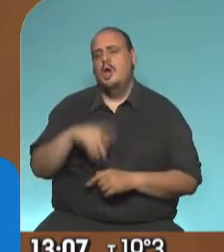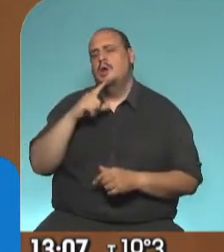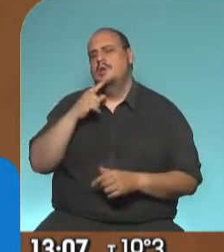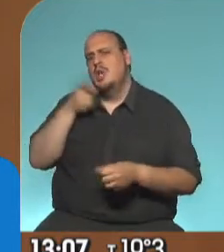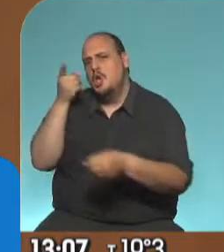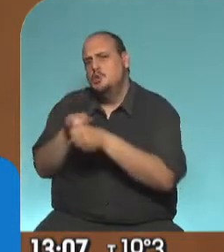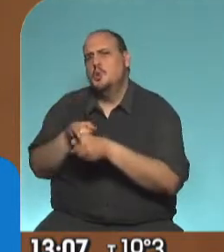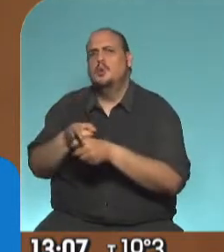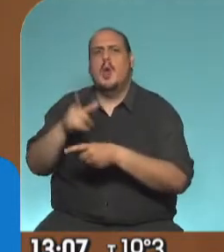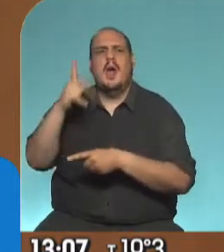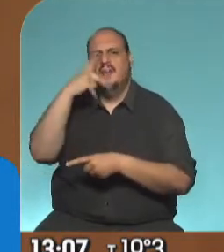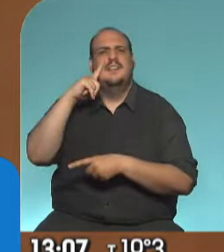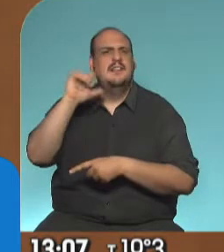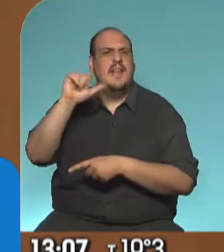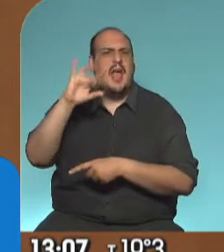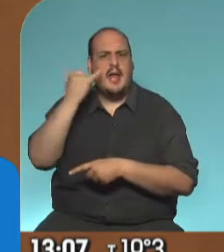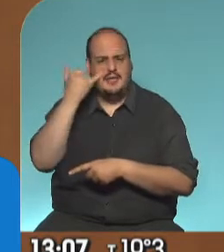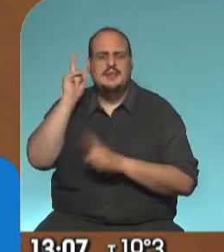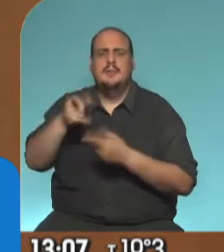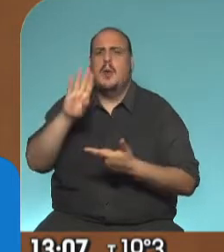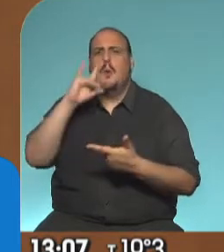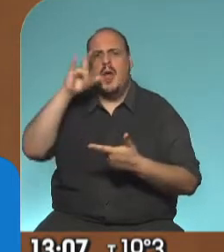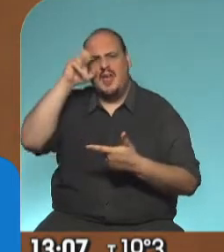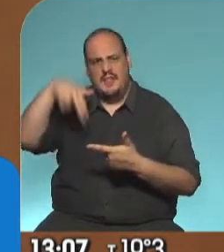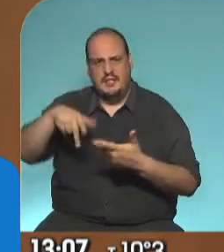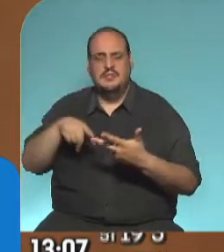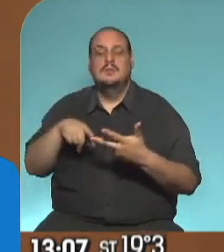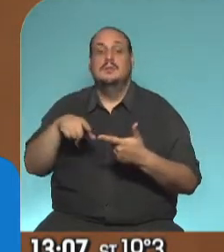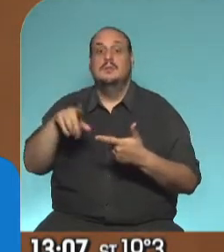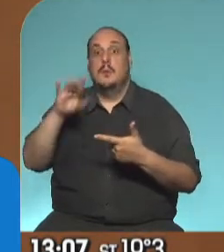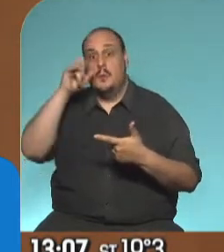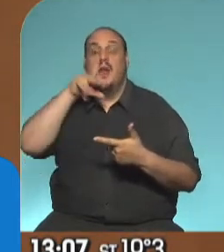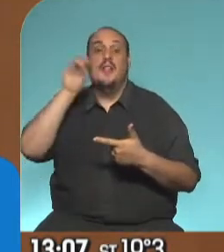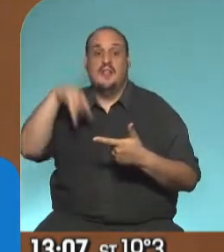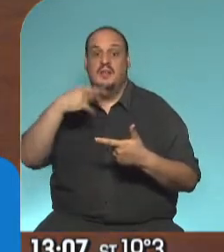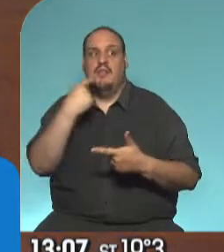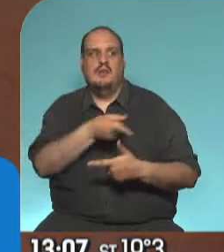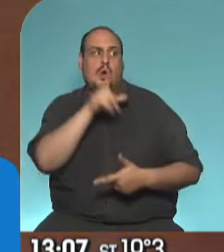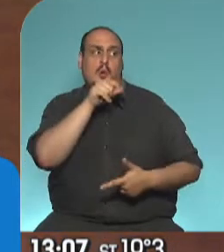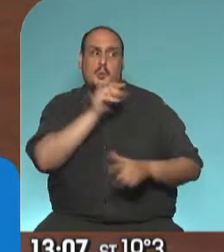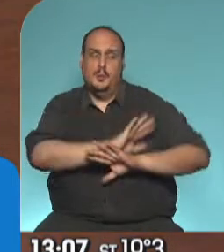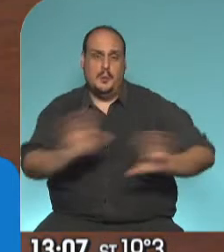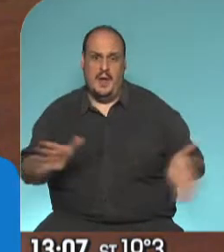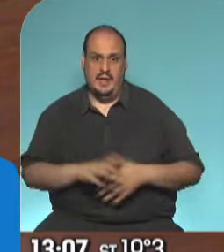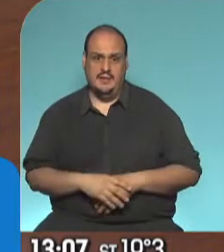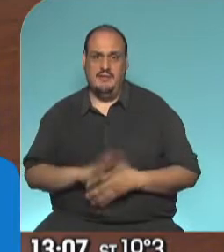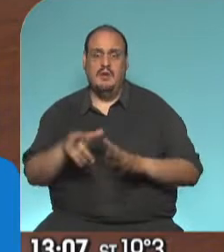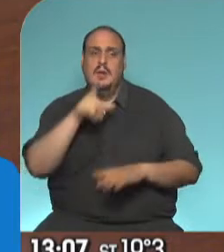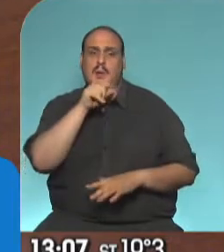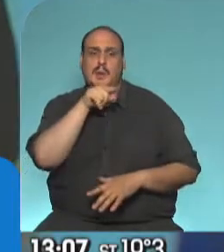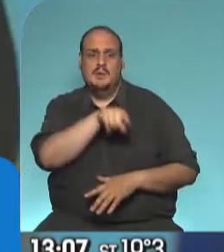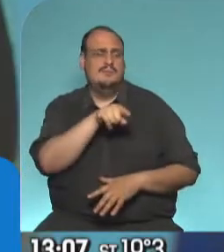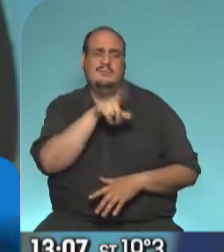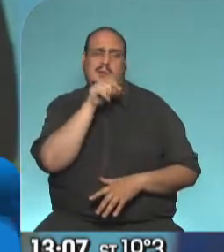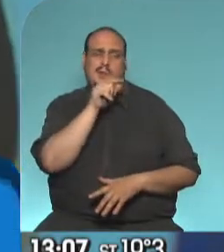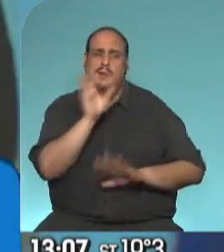Hillary, al candidato Joe Biden, ayer le decías que Biden le dijo que deje de tuitear, ¿no? Que deje de tuitear, lo hizo a través de su cuenta de Twitter, dijo, correte